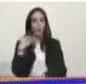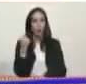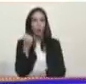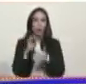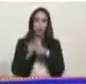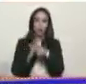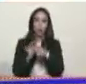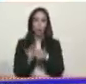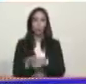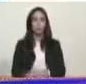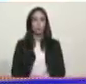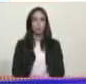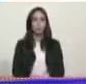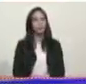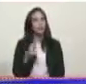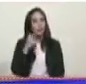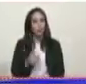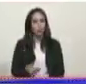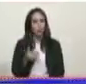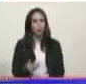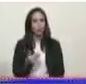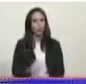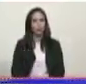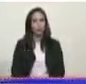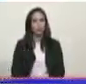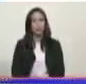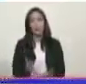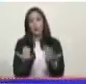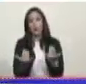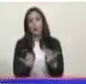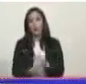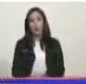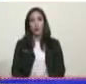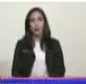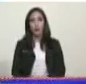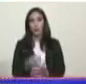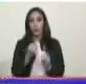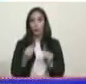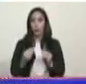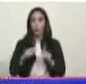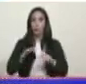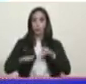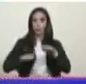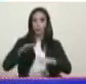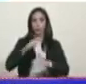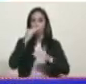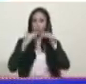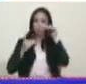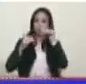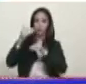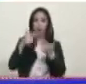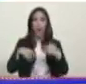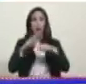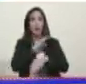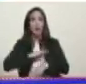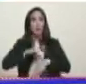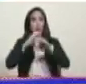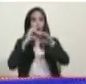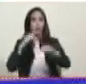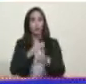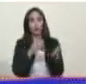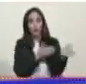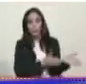Se le alarga la vida. Es muy importante. Sobre todo ahora que hemos dado este paso de elevar la misión transporte para una nueva